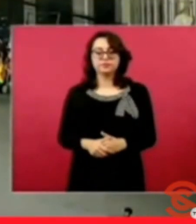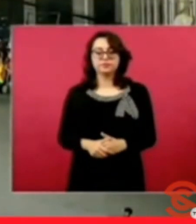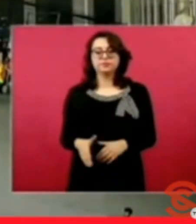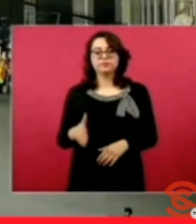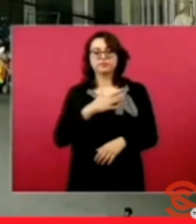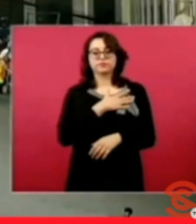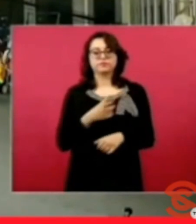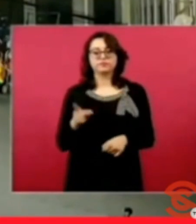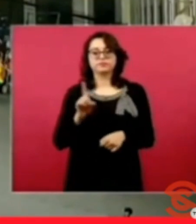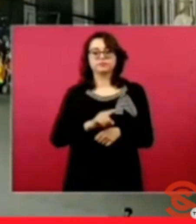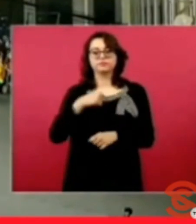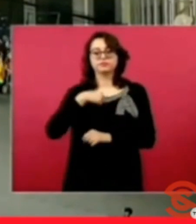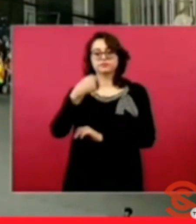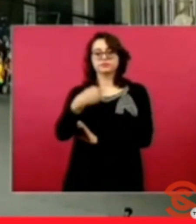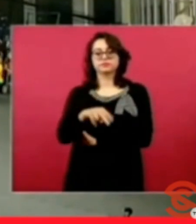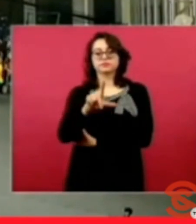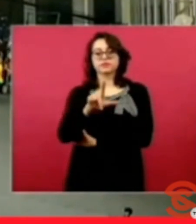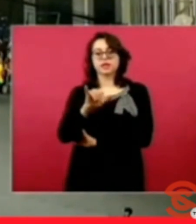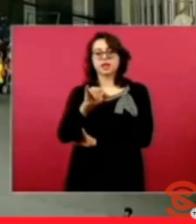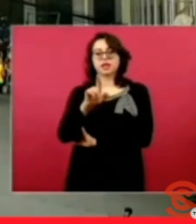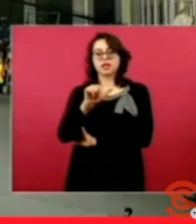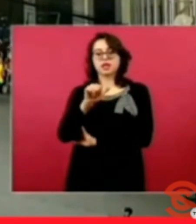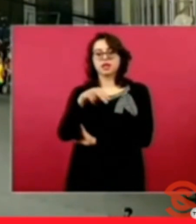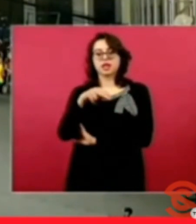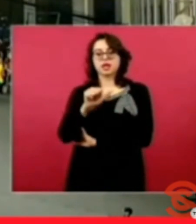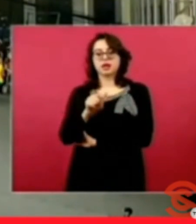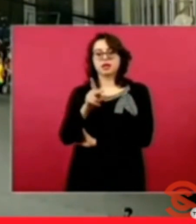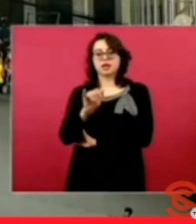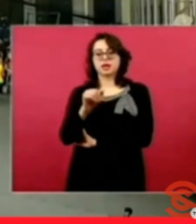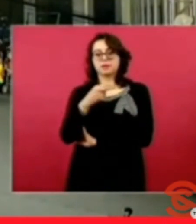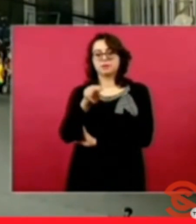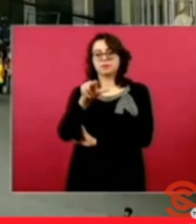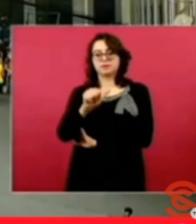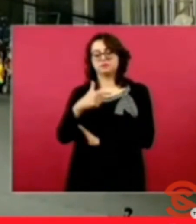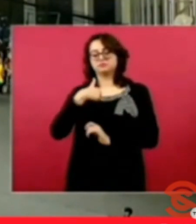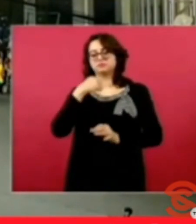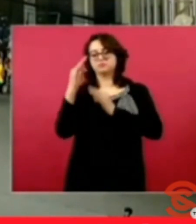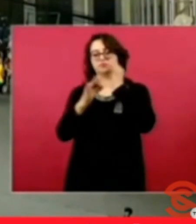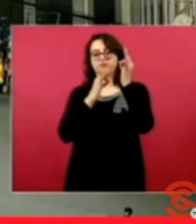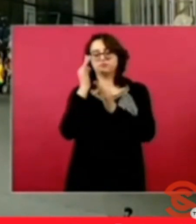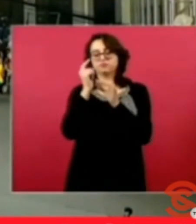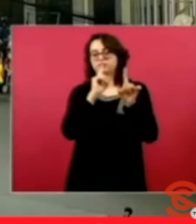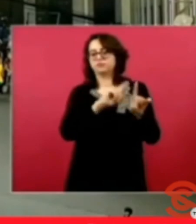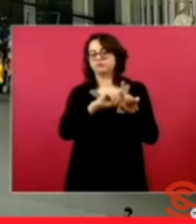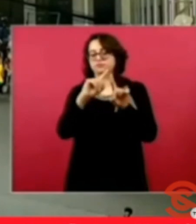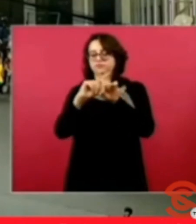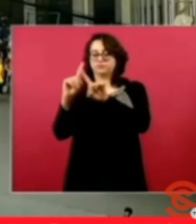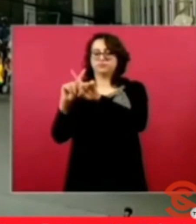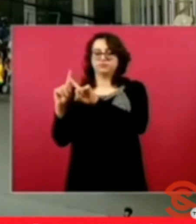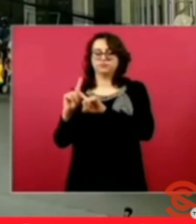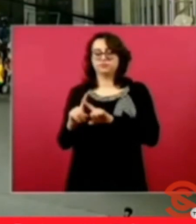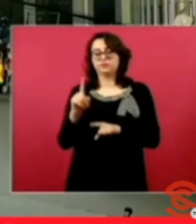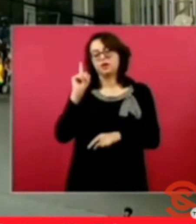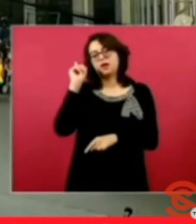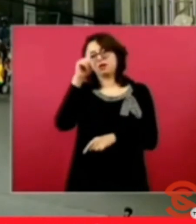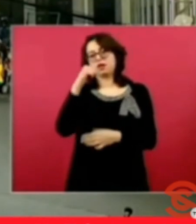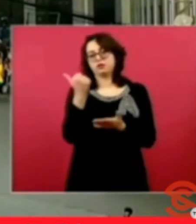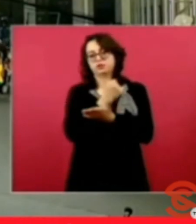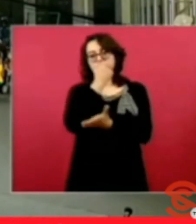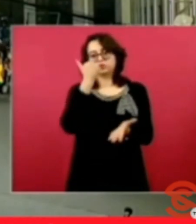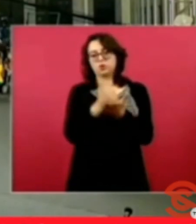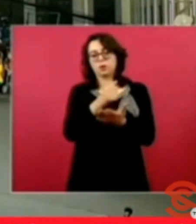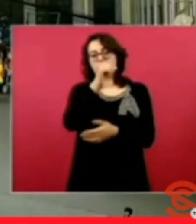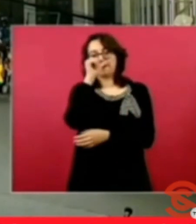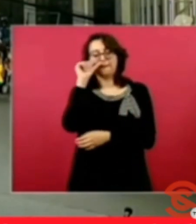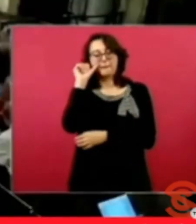Buenos días, Viviana Piña de tiempo.com.mx y puentelibre.mx de Ciudad Juárez. Presidente, en mi primera